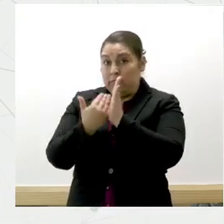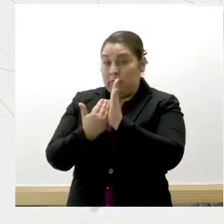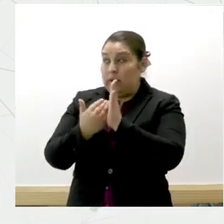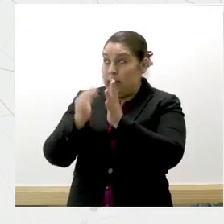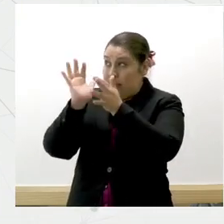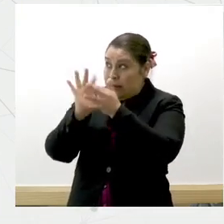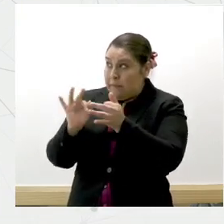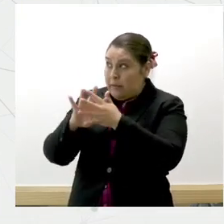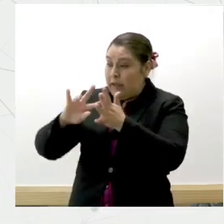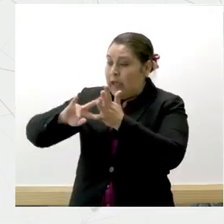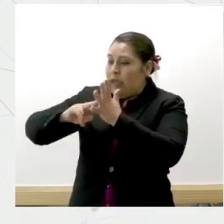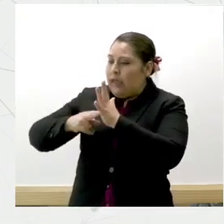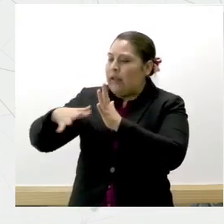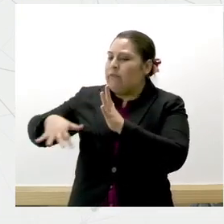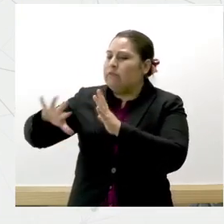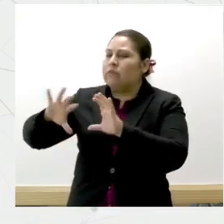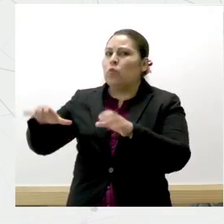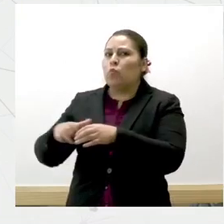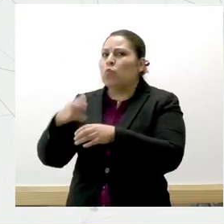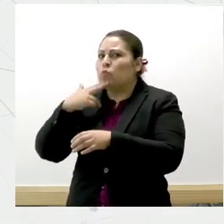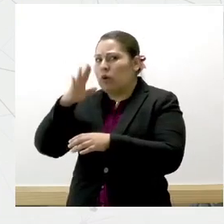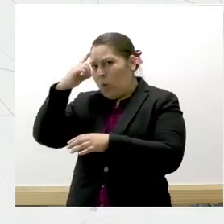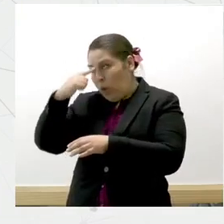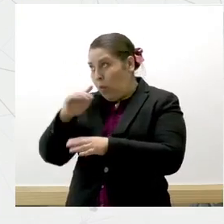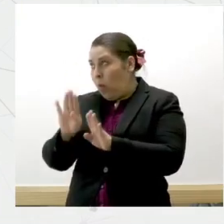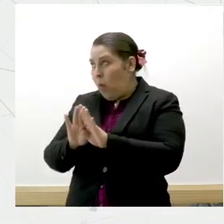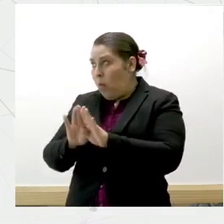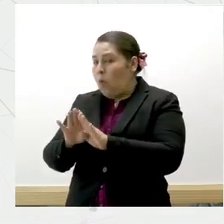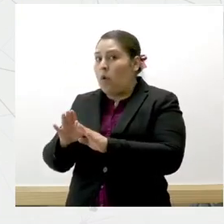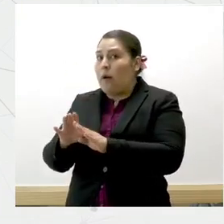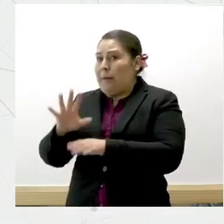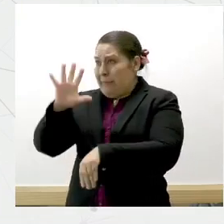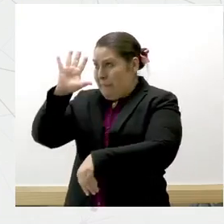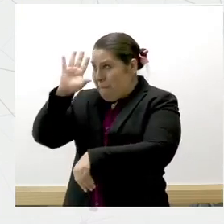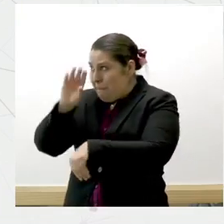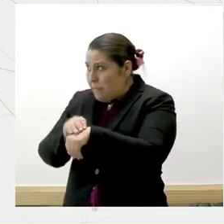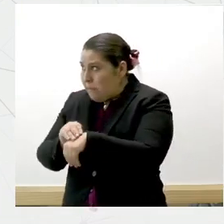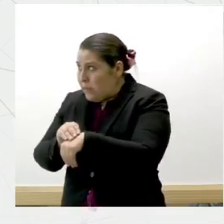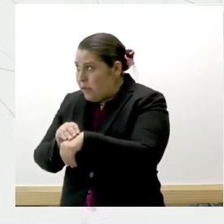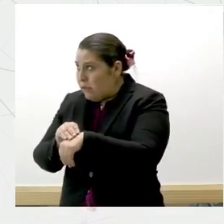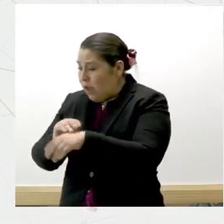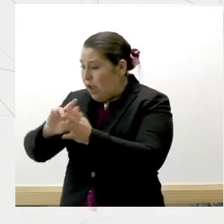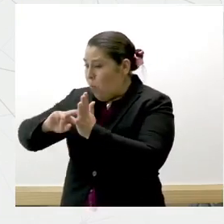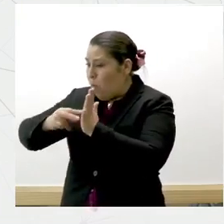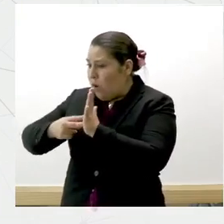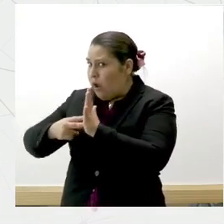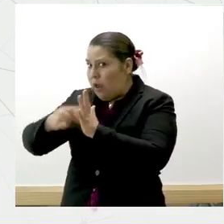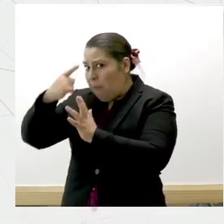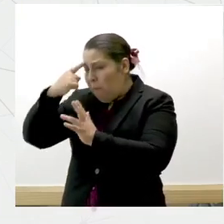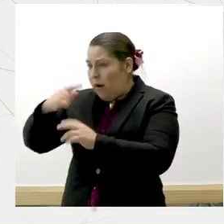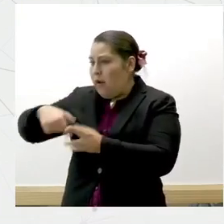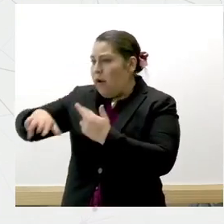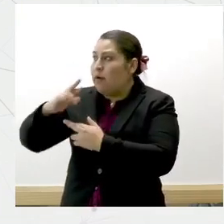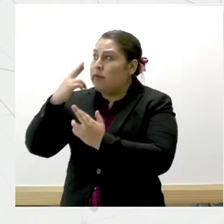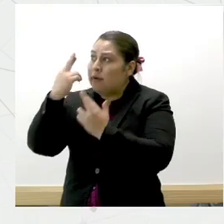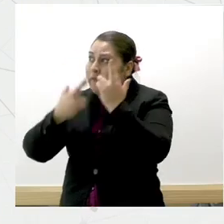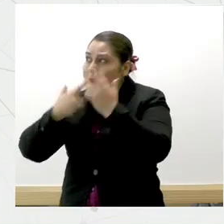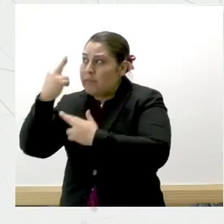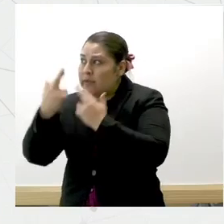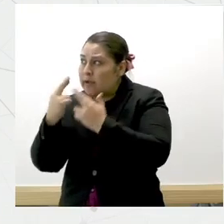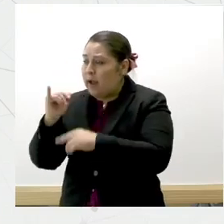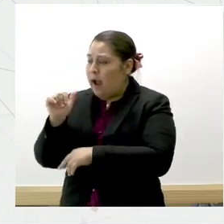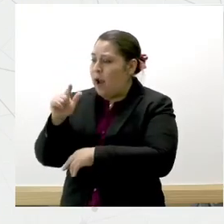ingeniería inversa? ¿En qué casos está permitido usar la ingeniería inversa para evaluar la ética del algoritmo? Esa es la